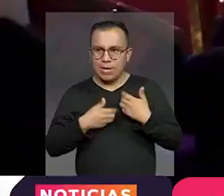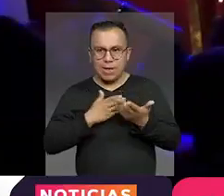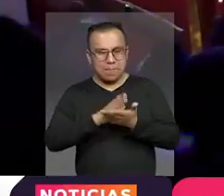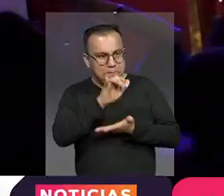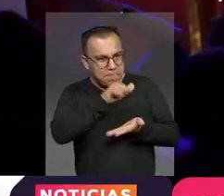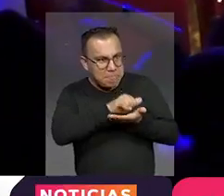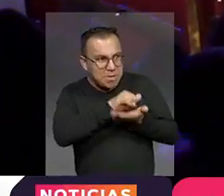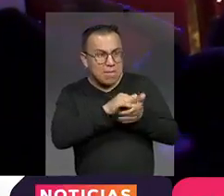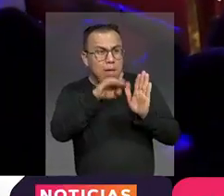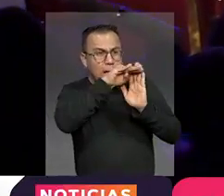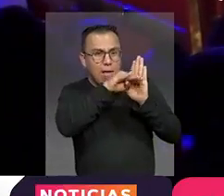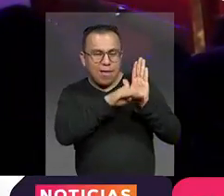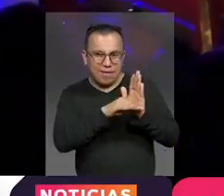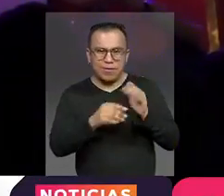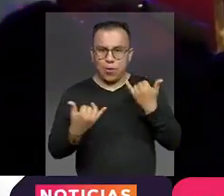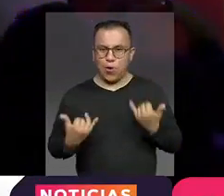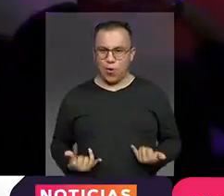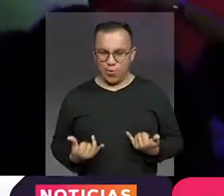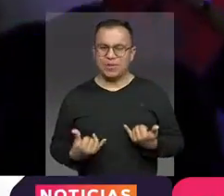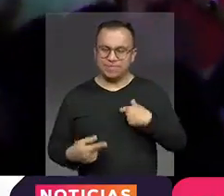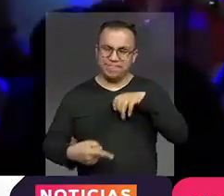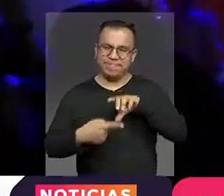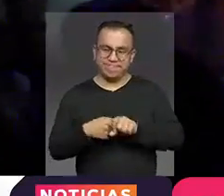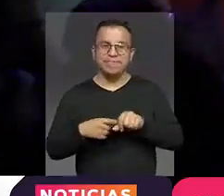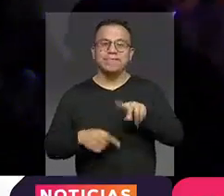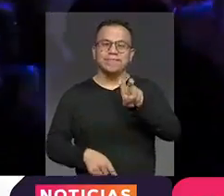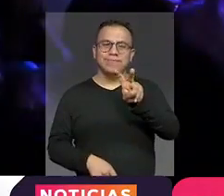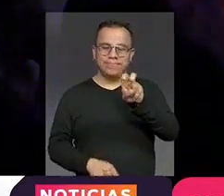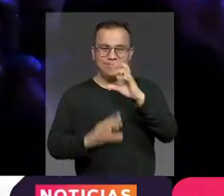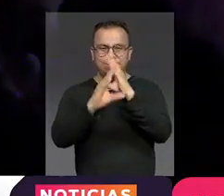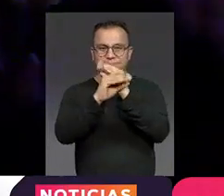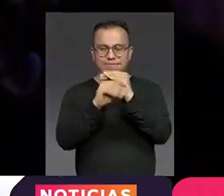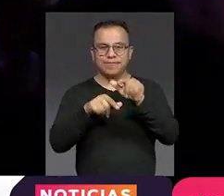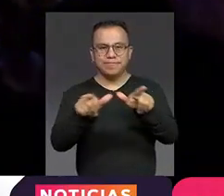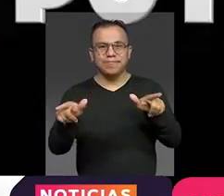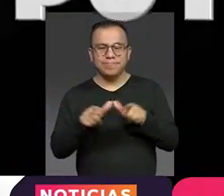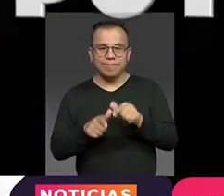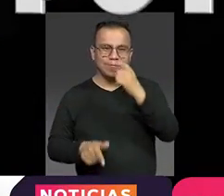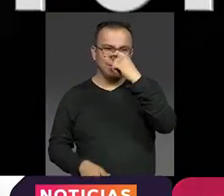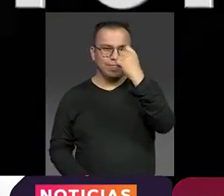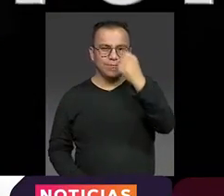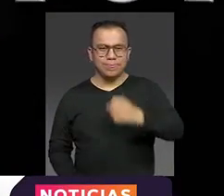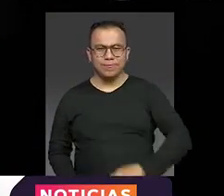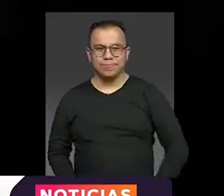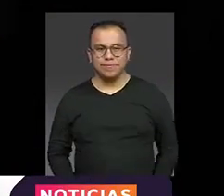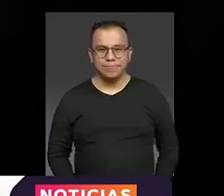cánones establecidos. La cita es hoy, con las tablas a las 7 p.m. en la Sala Gaitán.